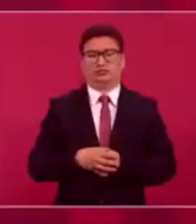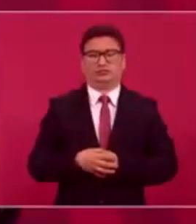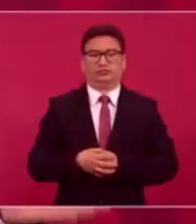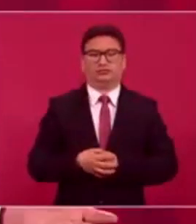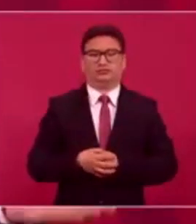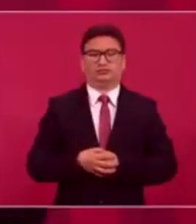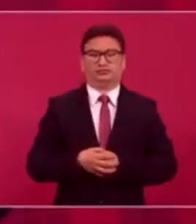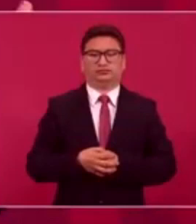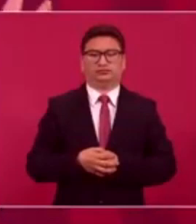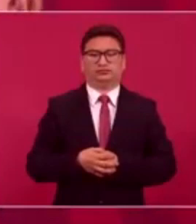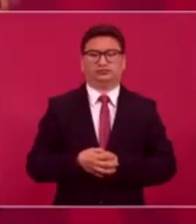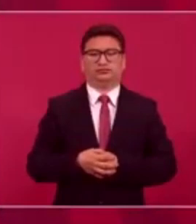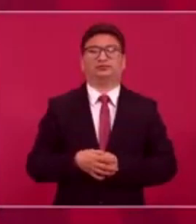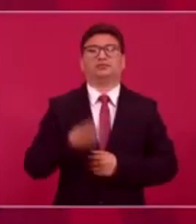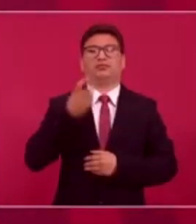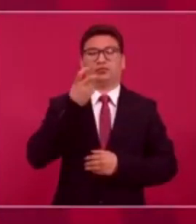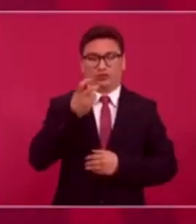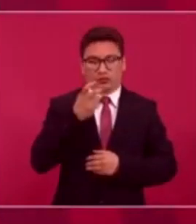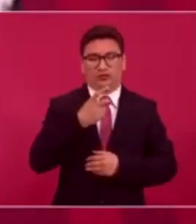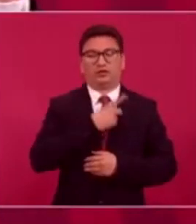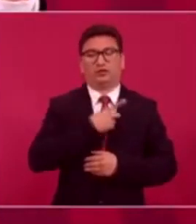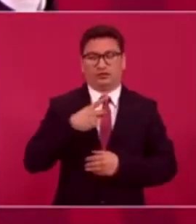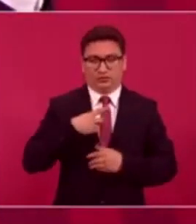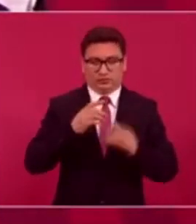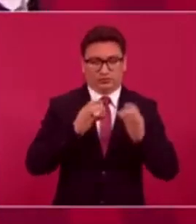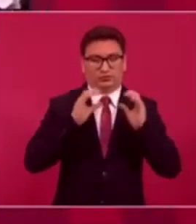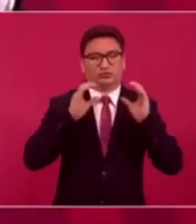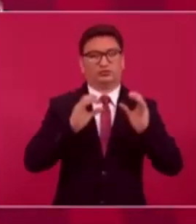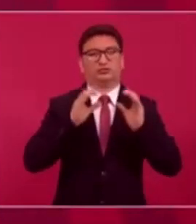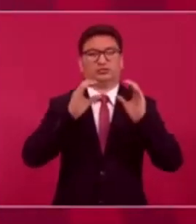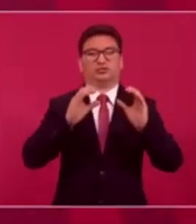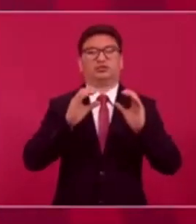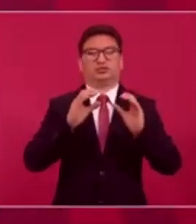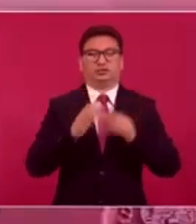Entonces, tenemos que cuidar también de